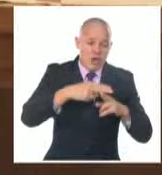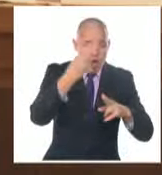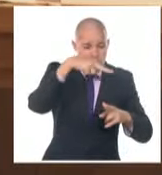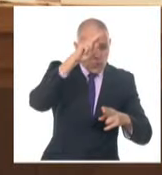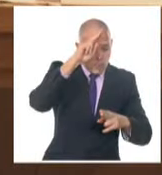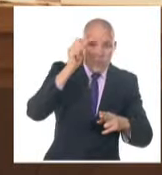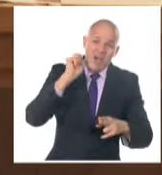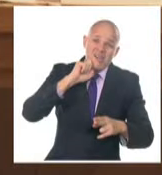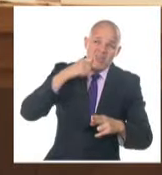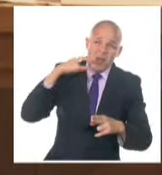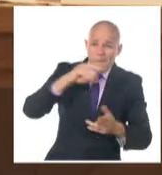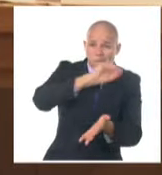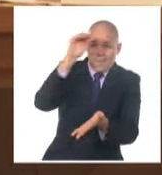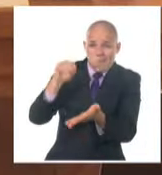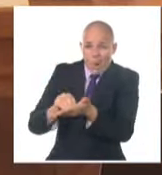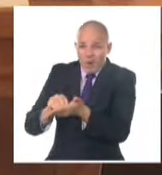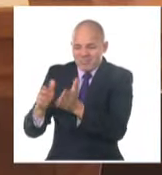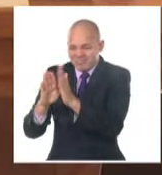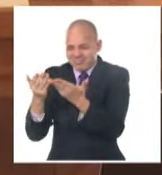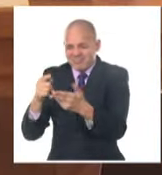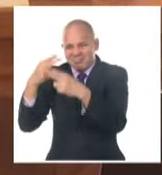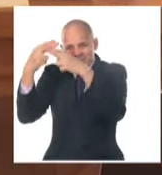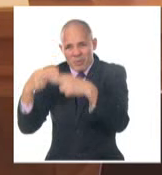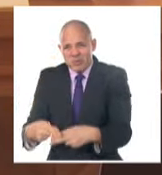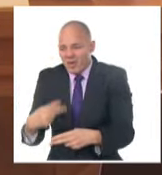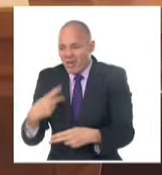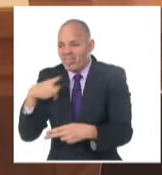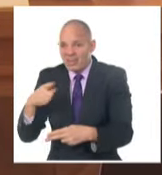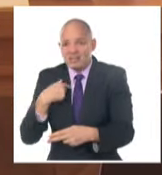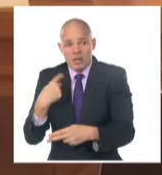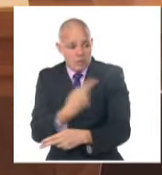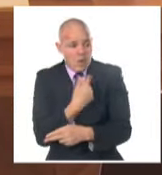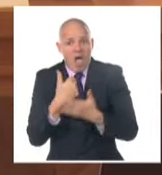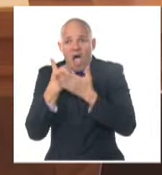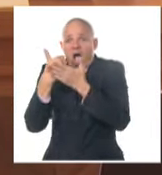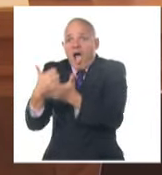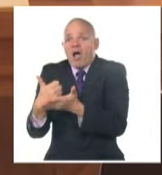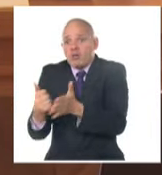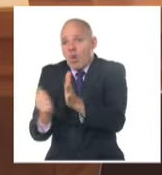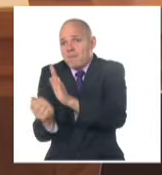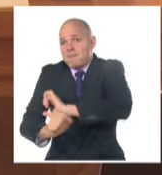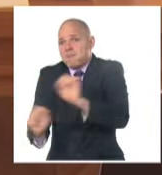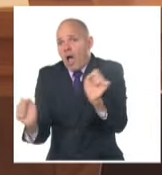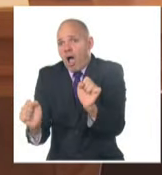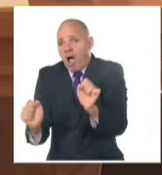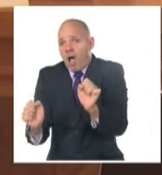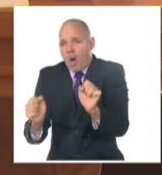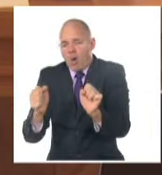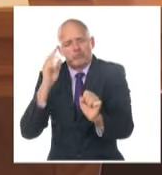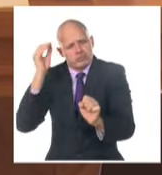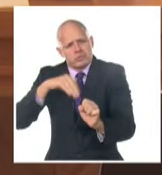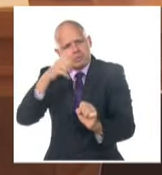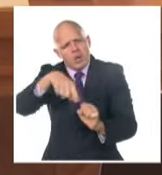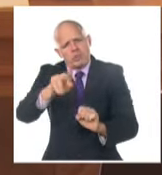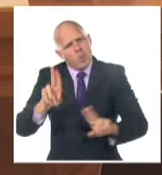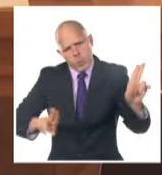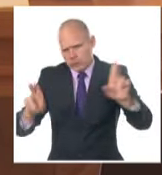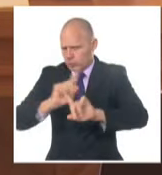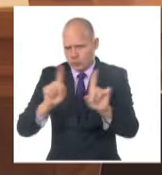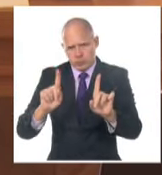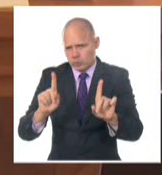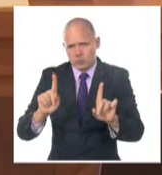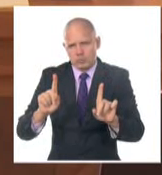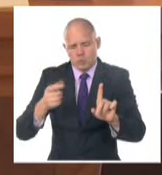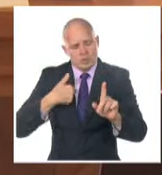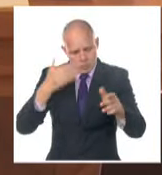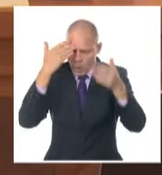lista unilateral de estados patronizadores del terrorismo. En este